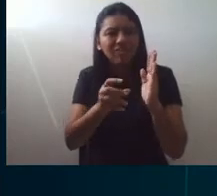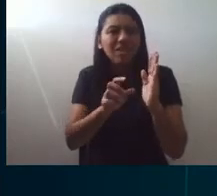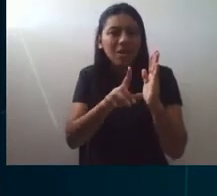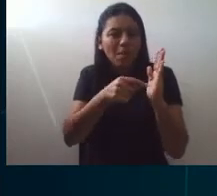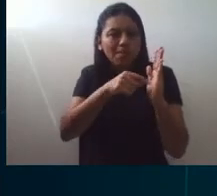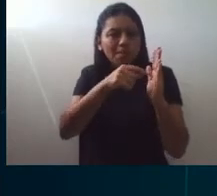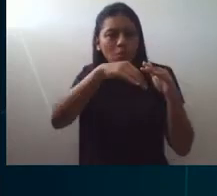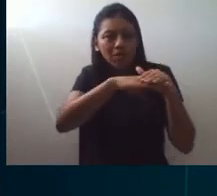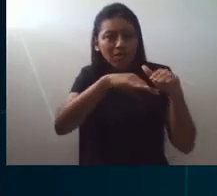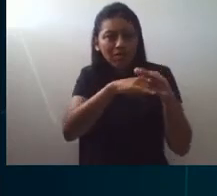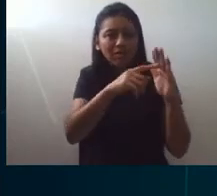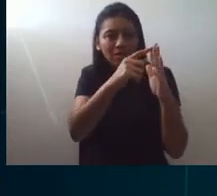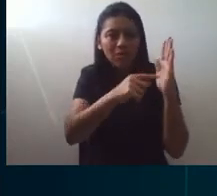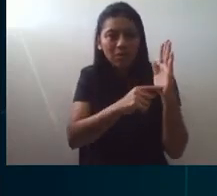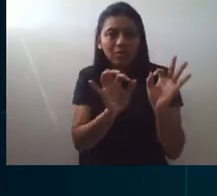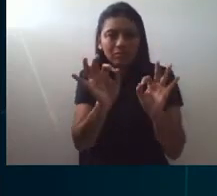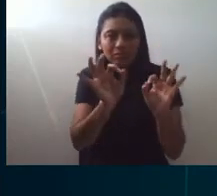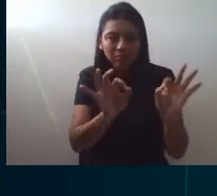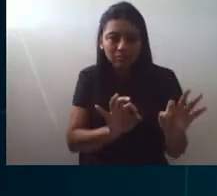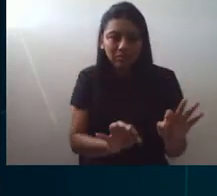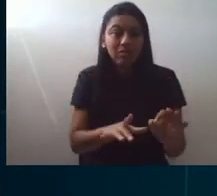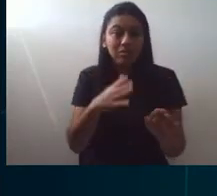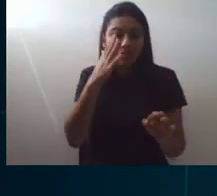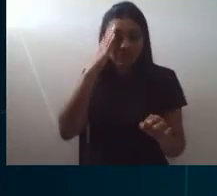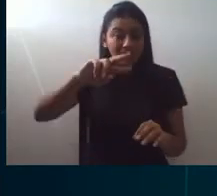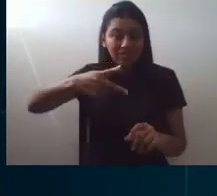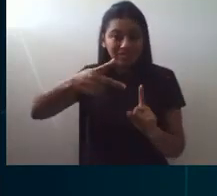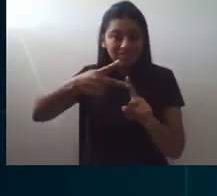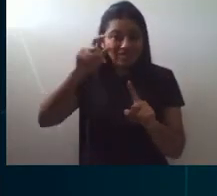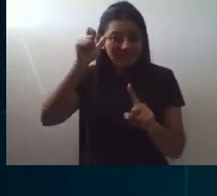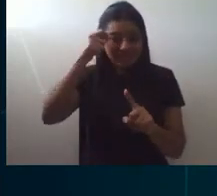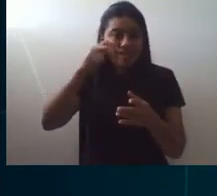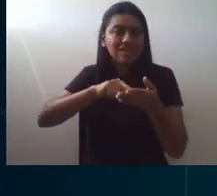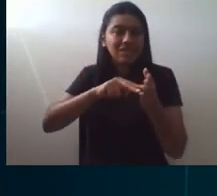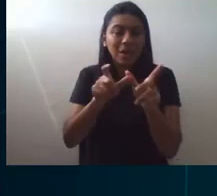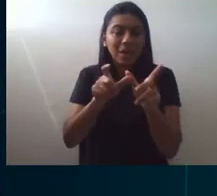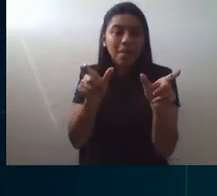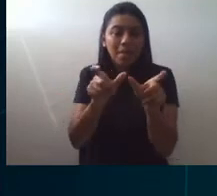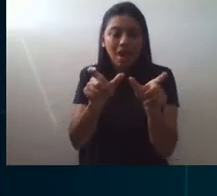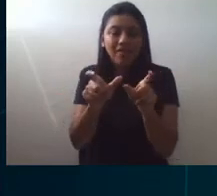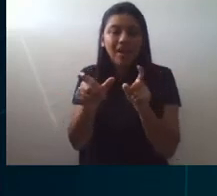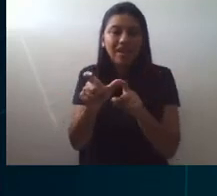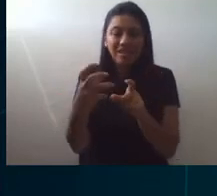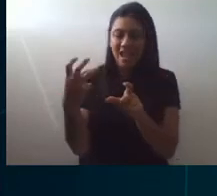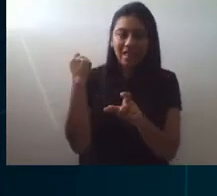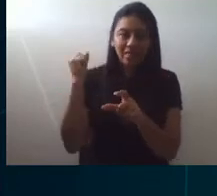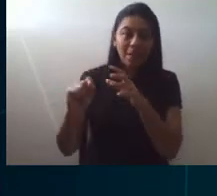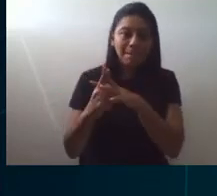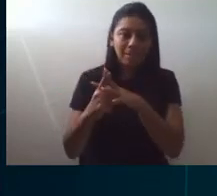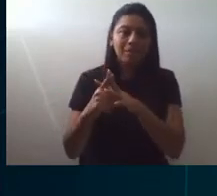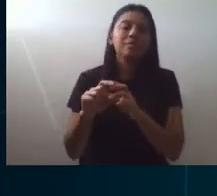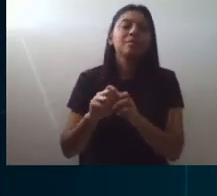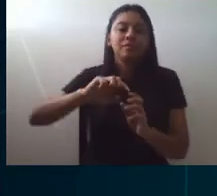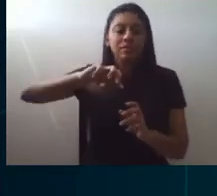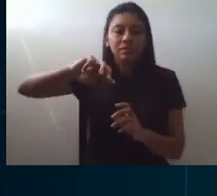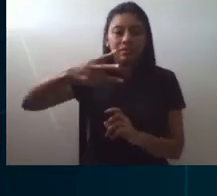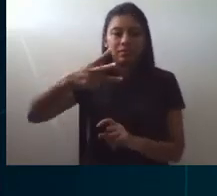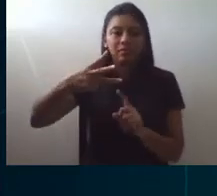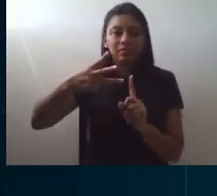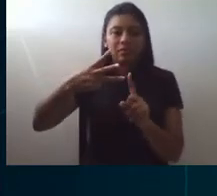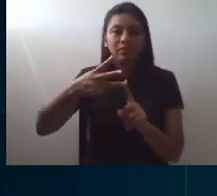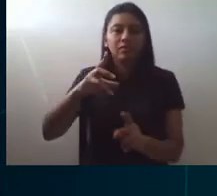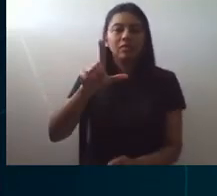y es volver a la raíz las palabras. Luego existe algo que se llama la lematización y es que muchas veces lo que hacemos